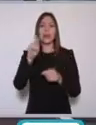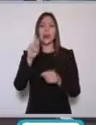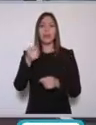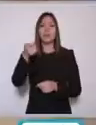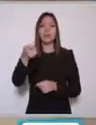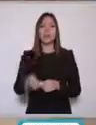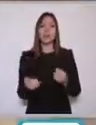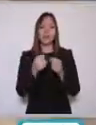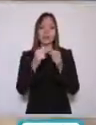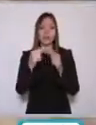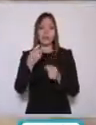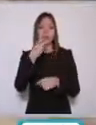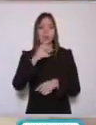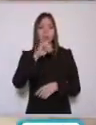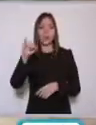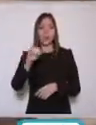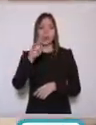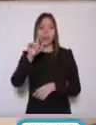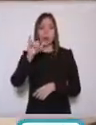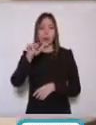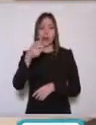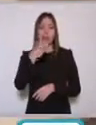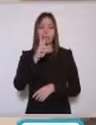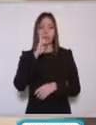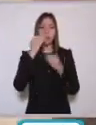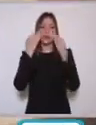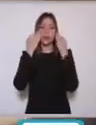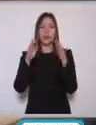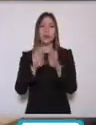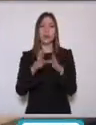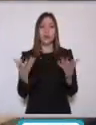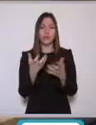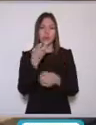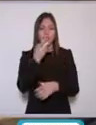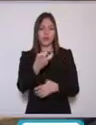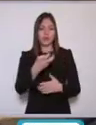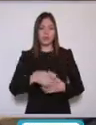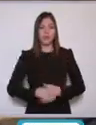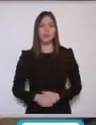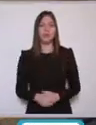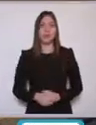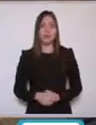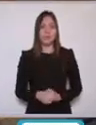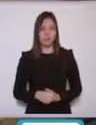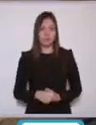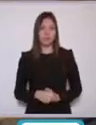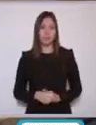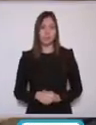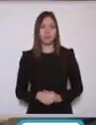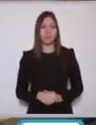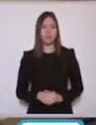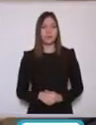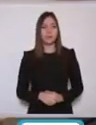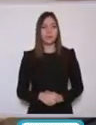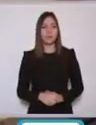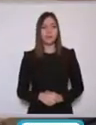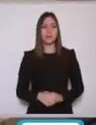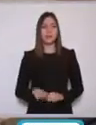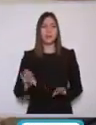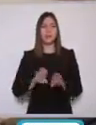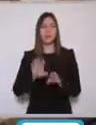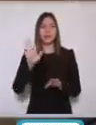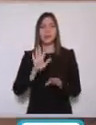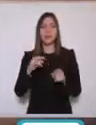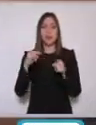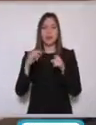ver allá. Ay, ese me cuesta. ¿Dónde estoy? chef. Manuelito Charlie, Manuelito Charlie. Ahí estoy, perfecto. Ok, lo que voy a hacer va a ser simplemente ir formando como una especie de